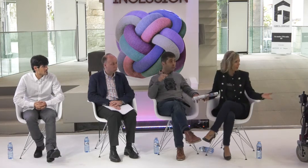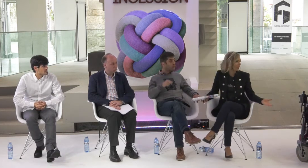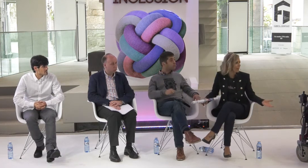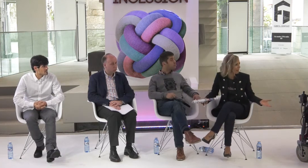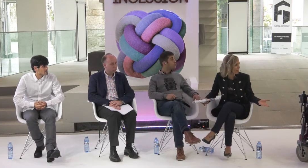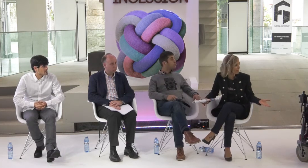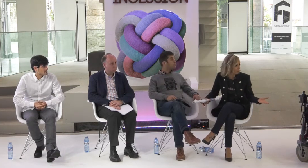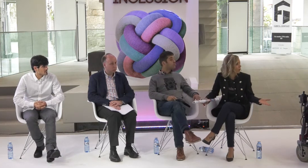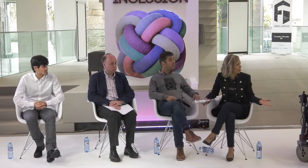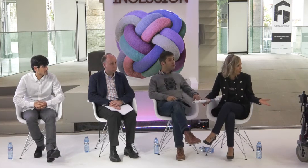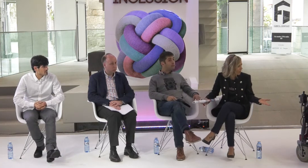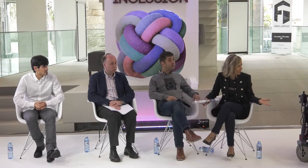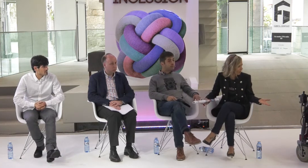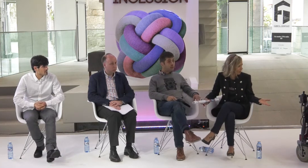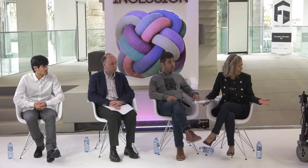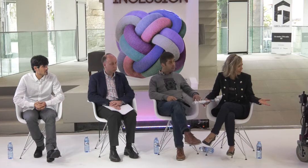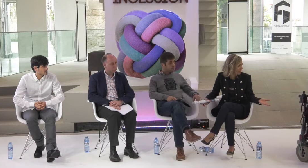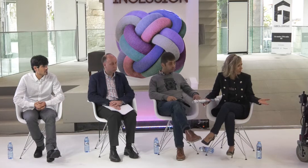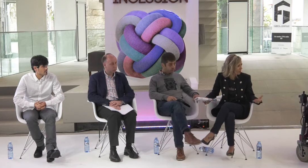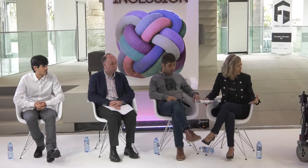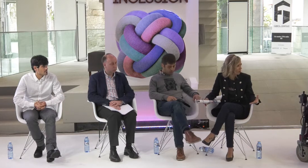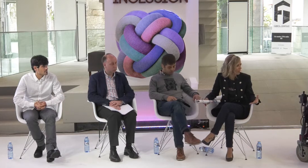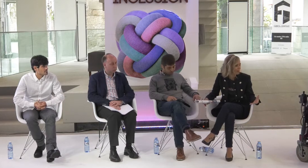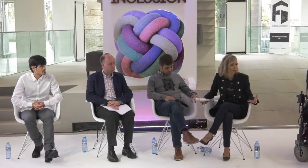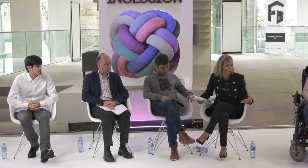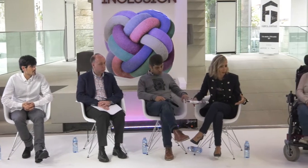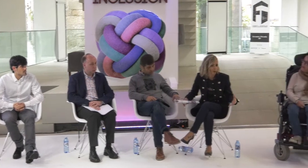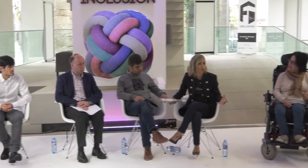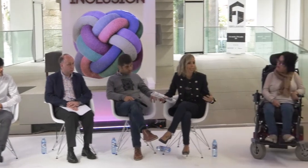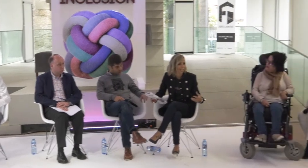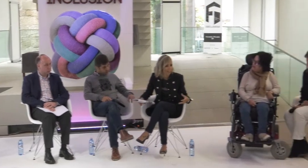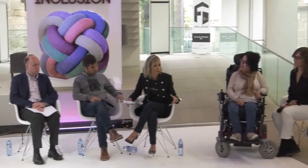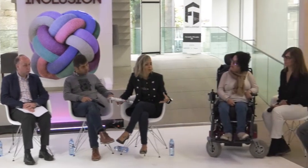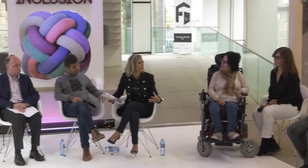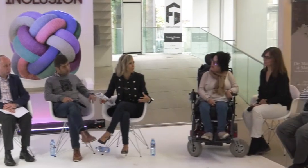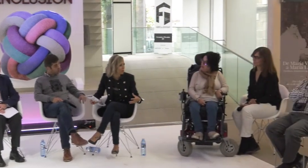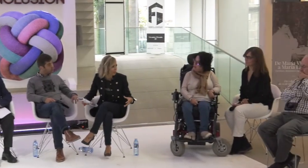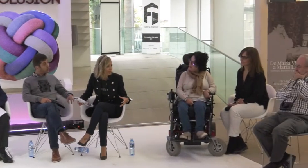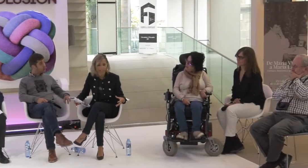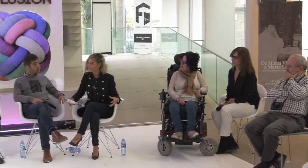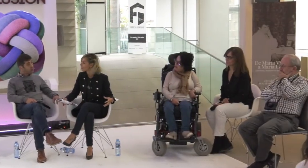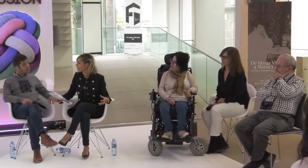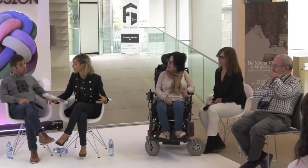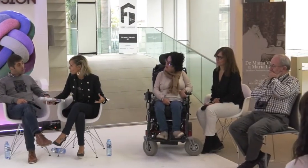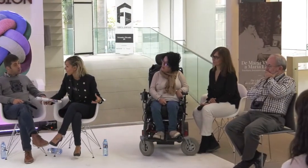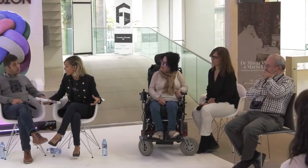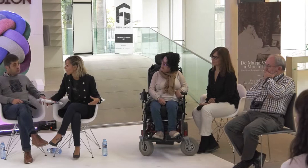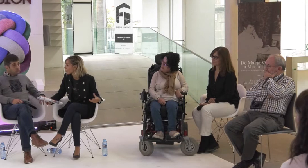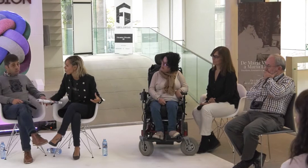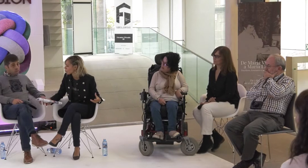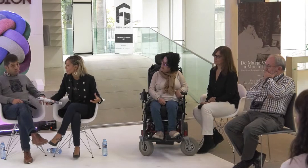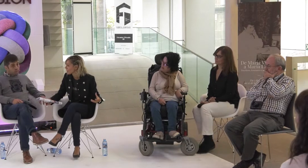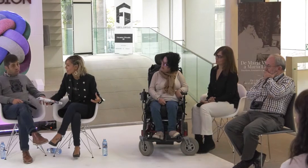os piares eran os profesionais, ¿no? Que dicías, eles pues, non están informados, os encargados, os responsables de articular